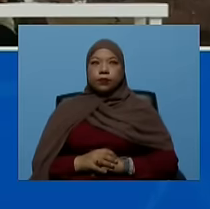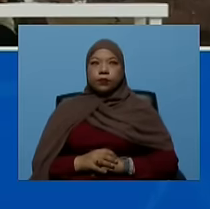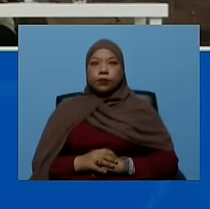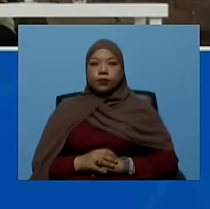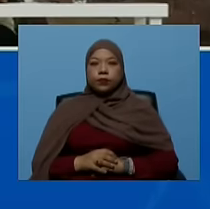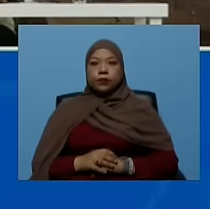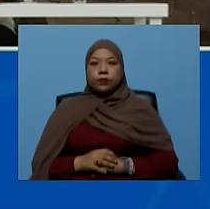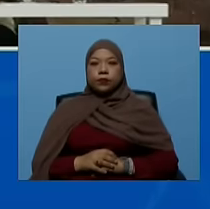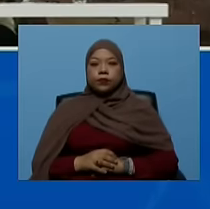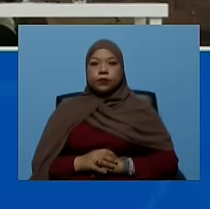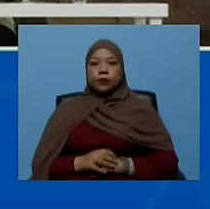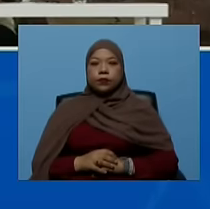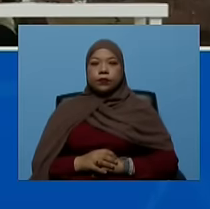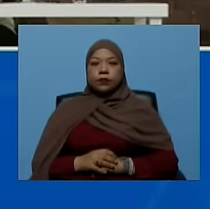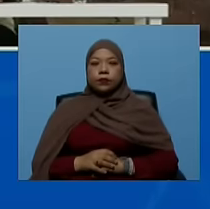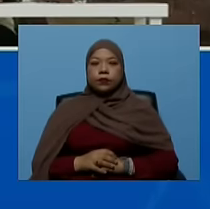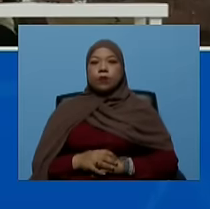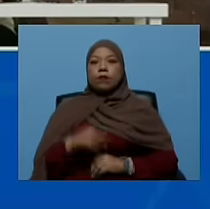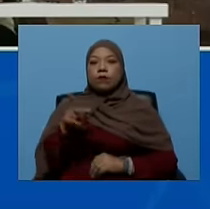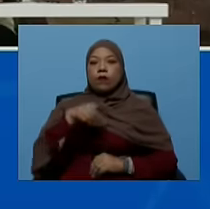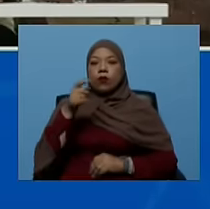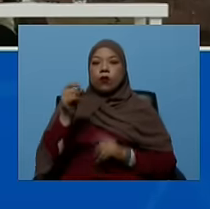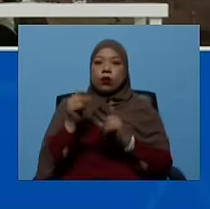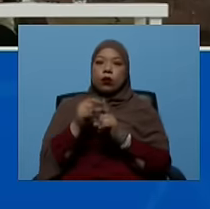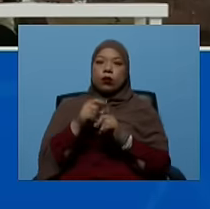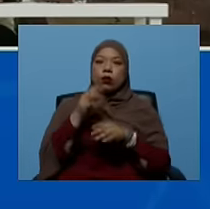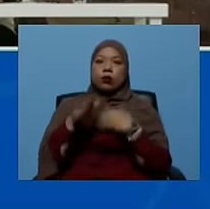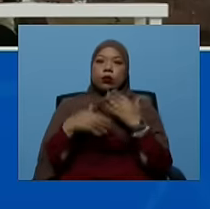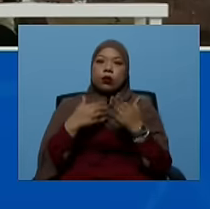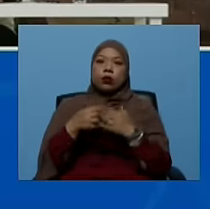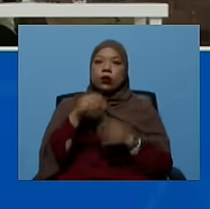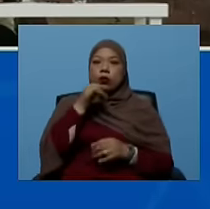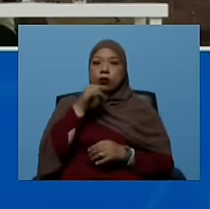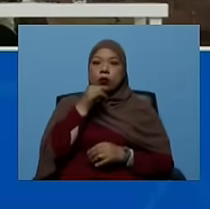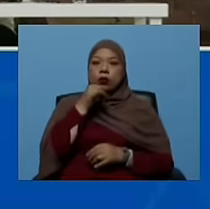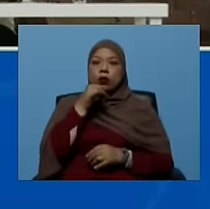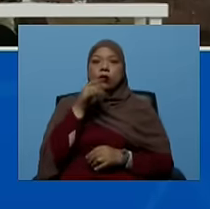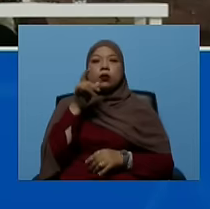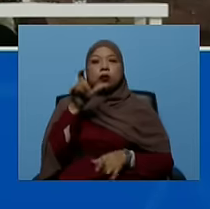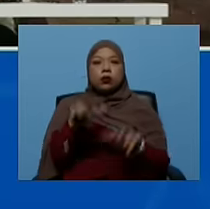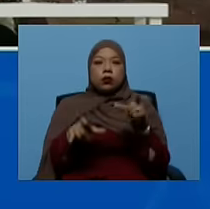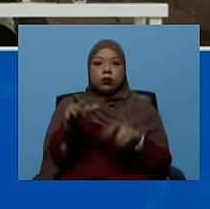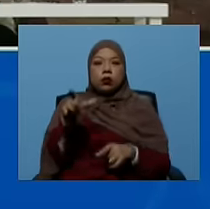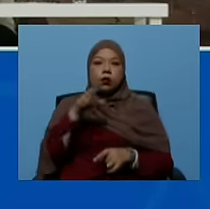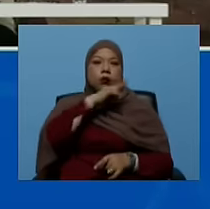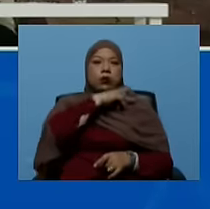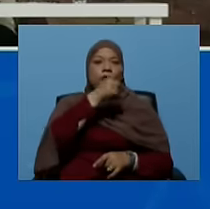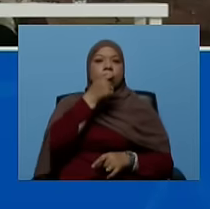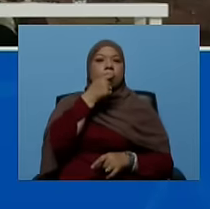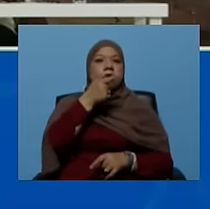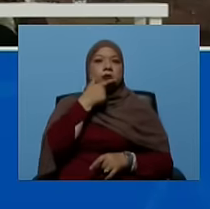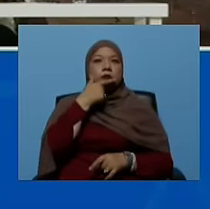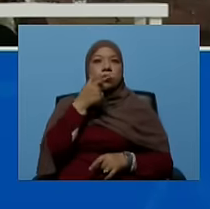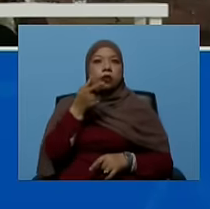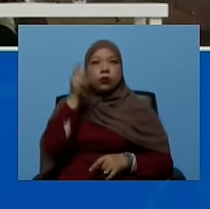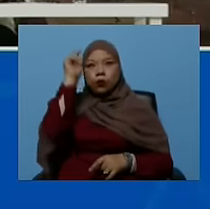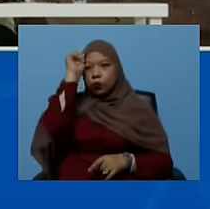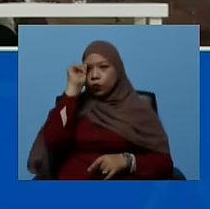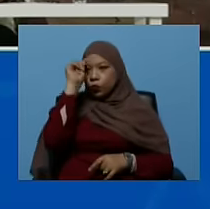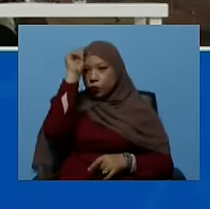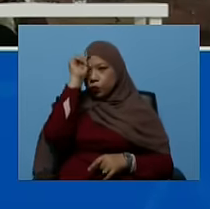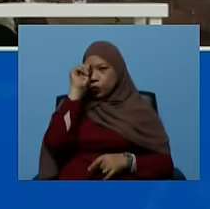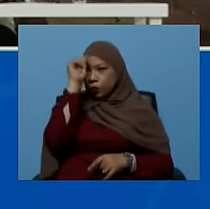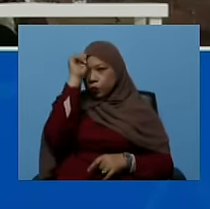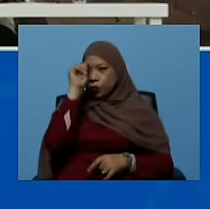vale mira muy bonitas las palabras de Marita directora del plantel muy bonito ese gorro que tiene le queda le